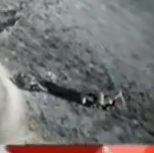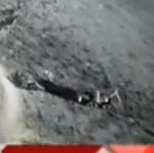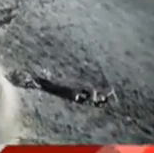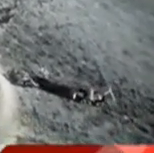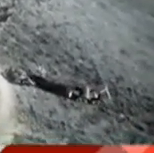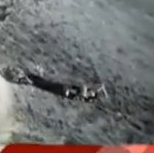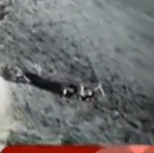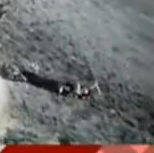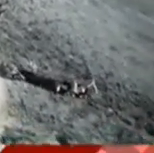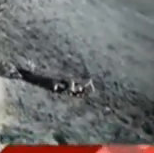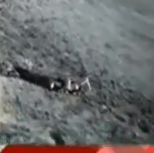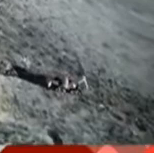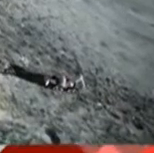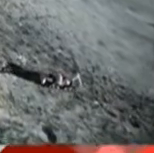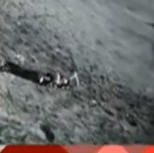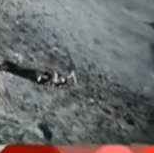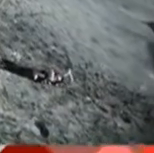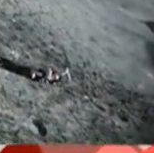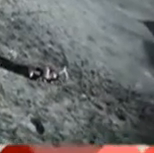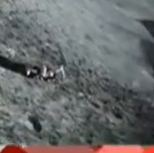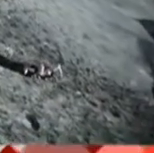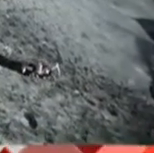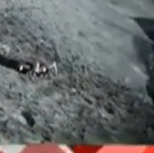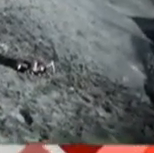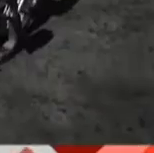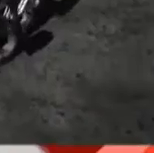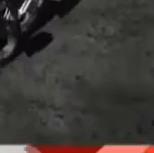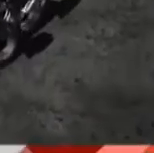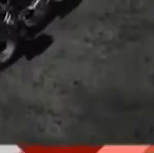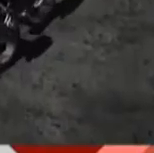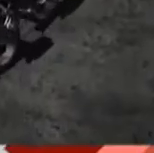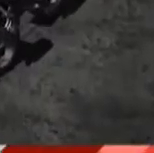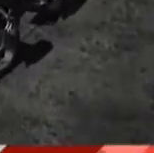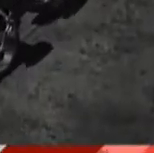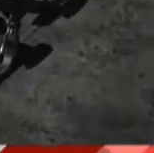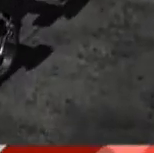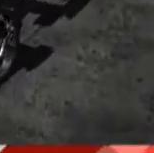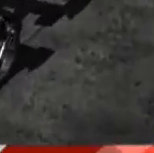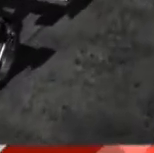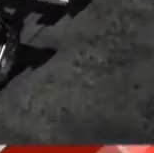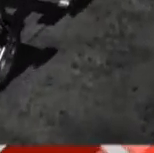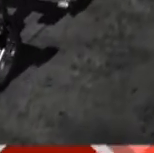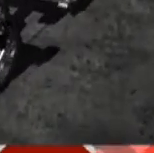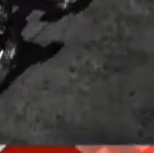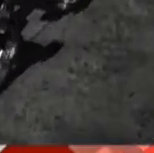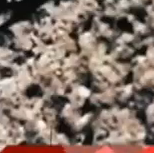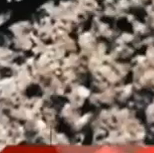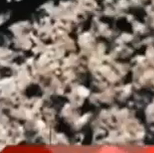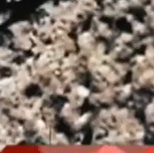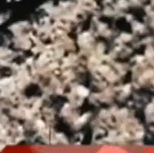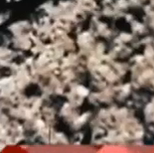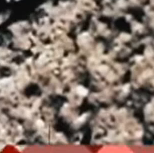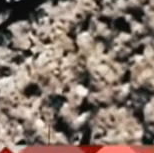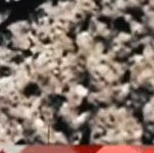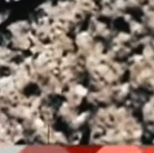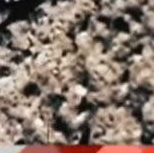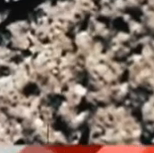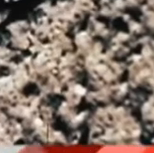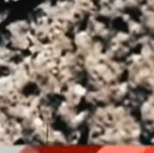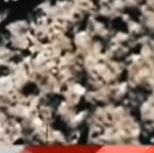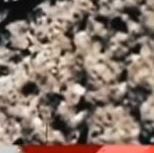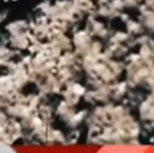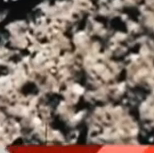Mundial del Espacio, donde se están haciendo importantes anuncios de los cuales estaremos hablando. Uno de los que más ha